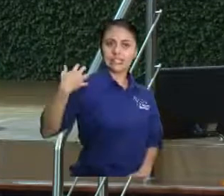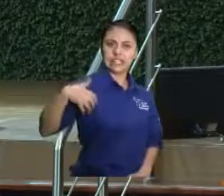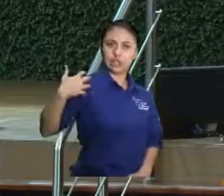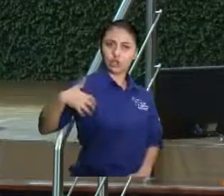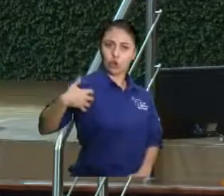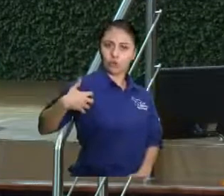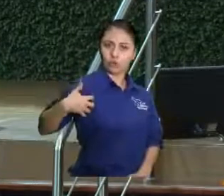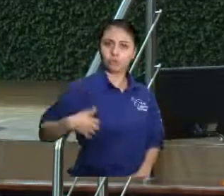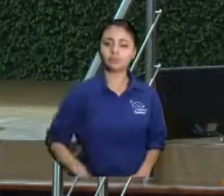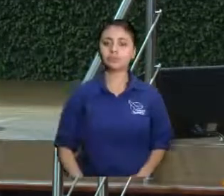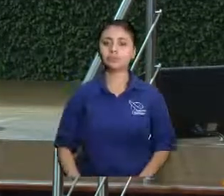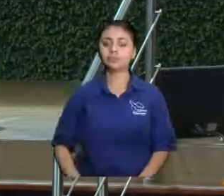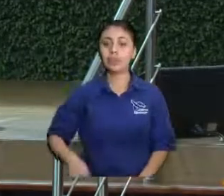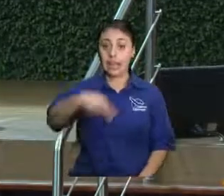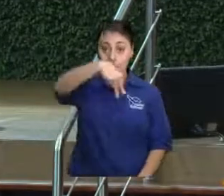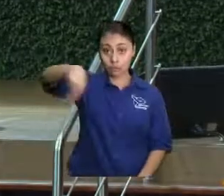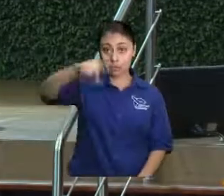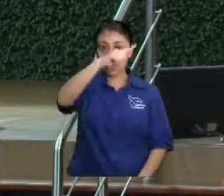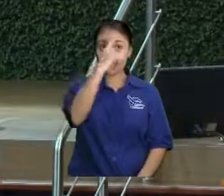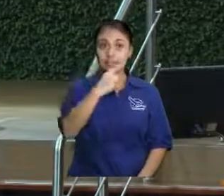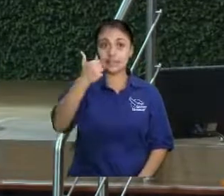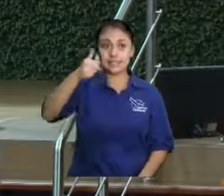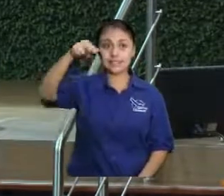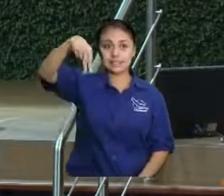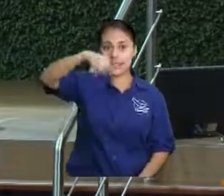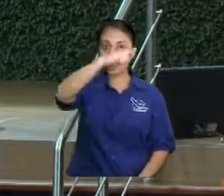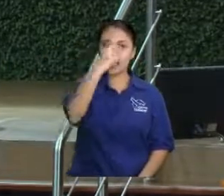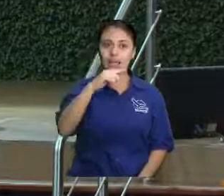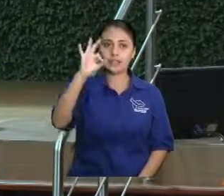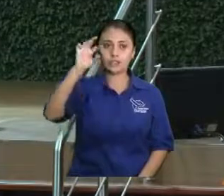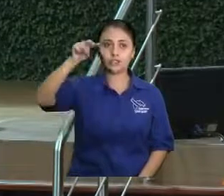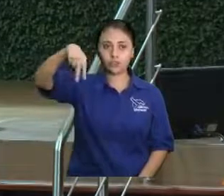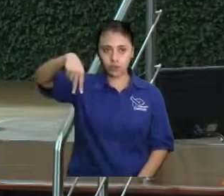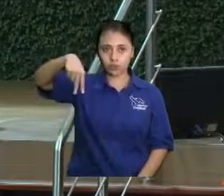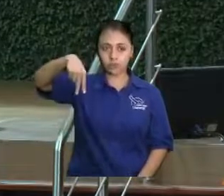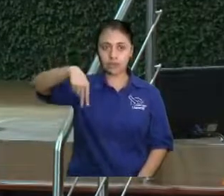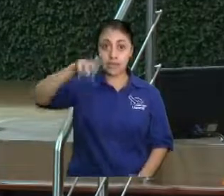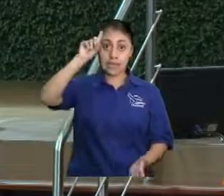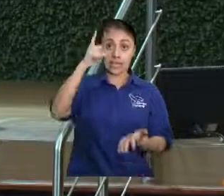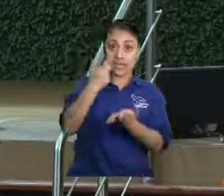Jesurún representa a una persona que alcanzó grandes vuelos